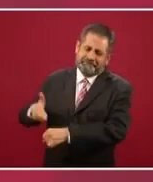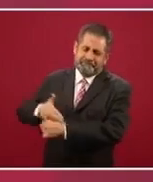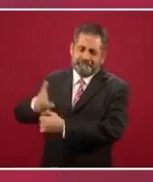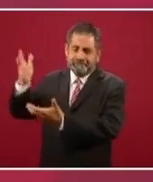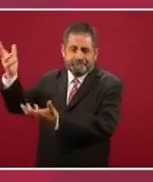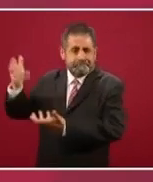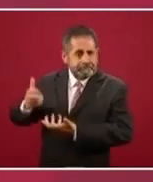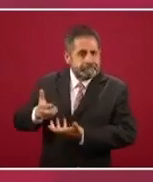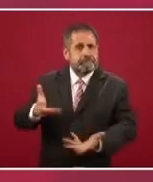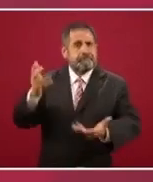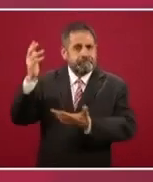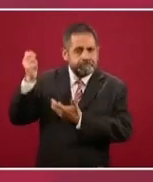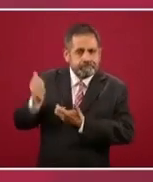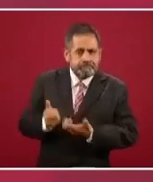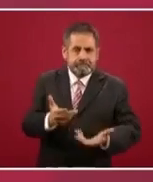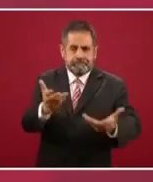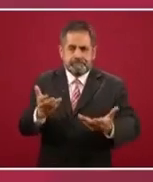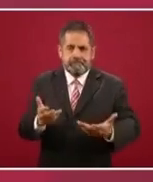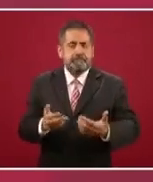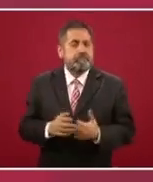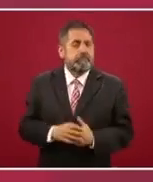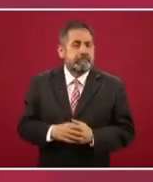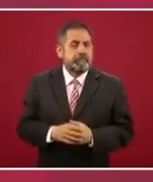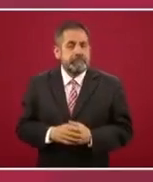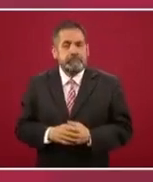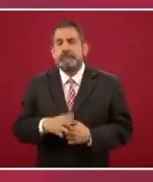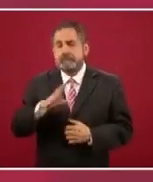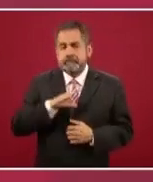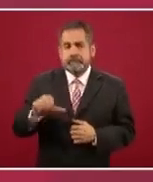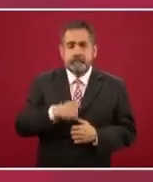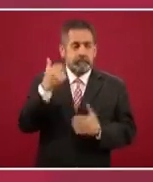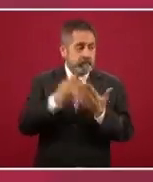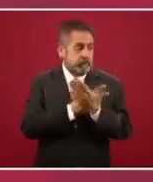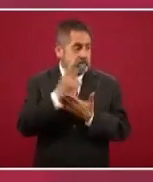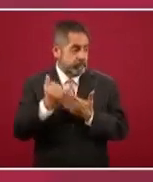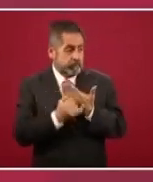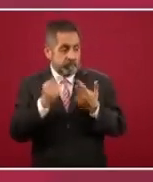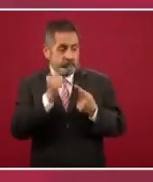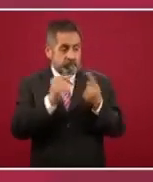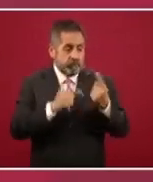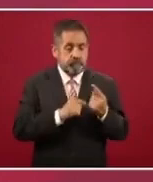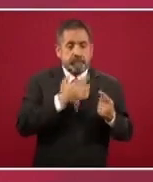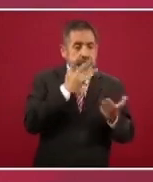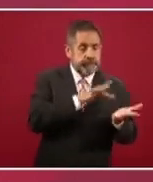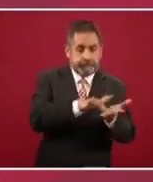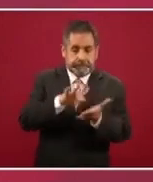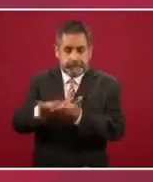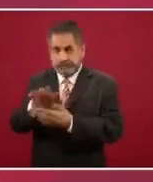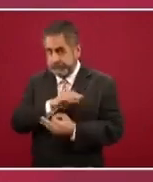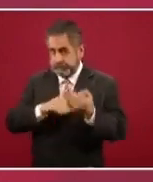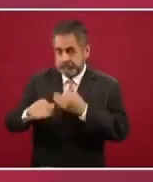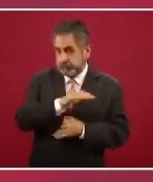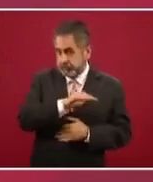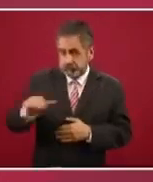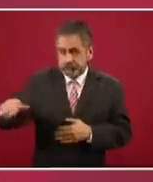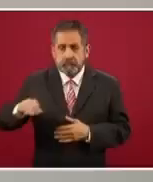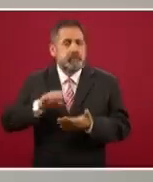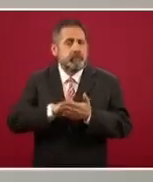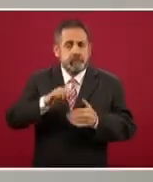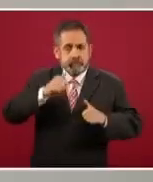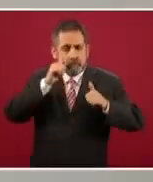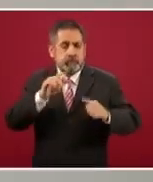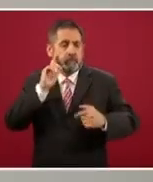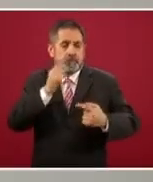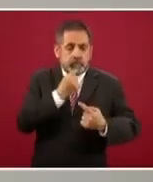unidades. Junto con ello, desde luego, hay programas que son transversales, como la atención a la niñez, a